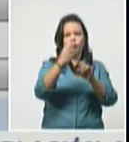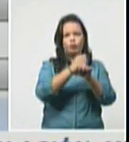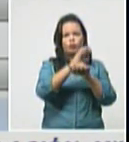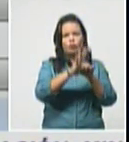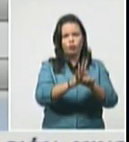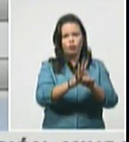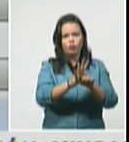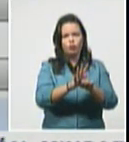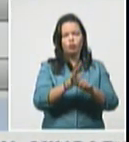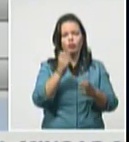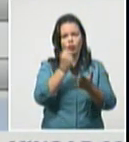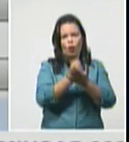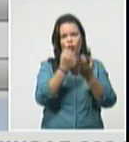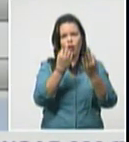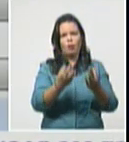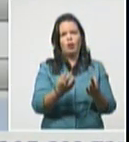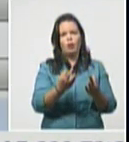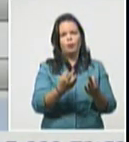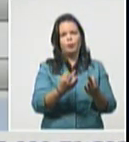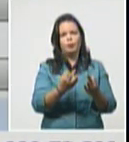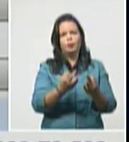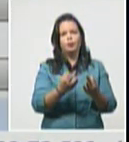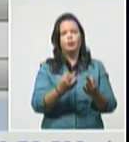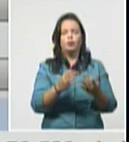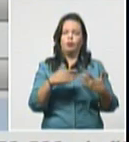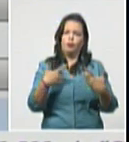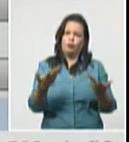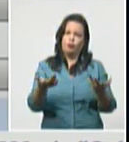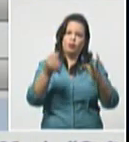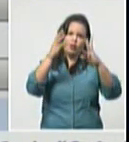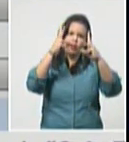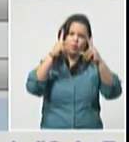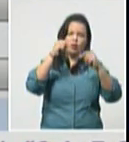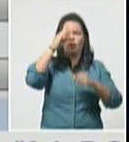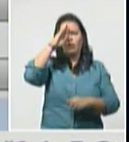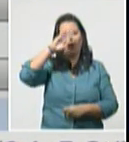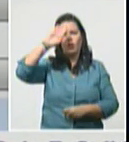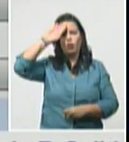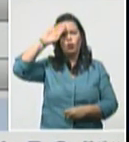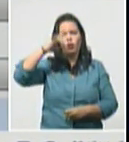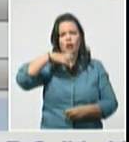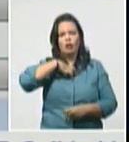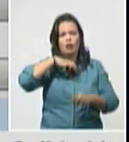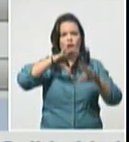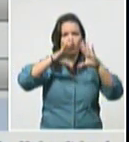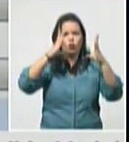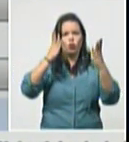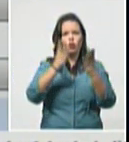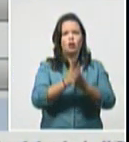COVID-19. De esta forma, Cuba acumula un total de